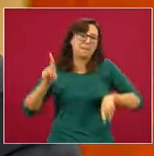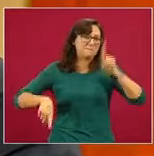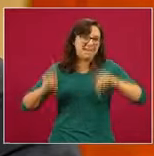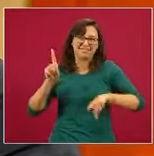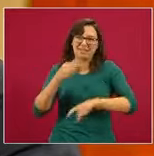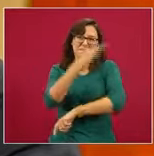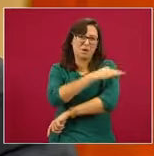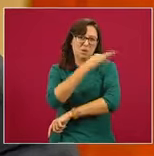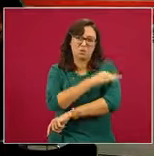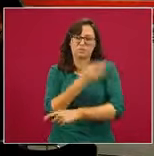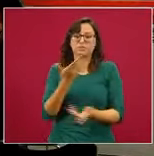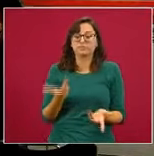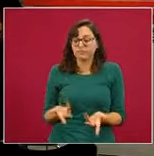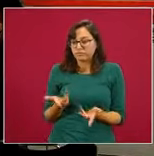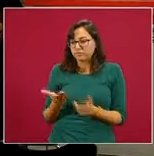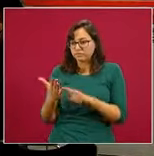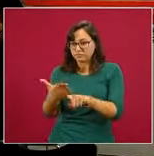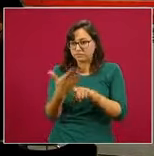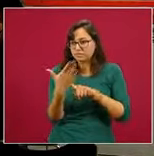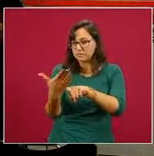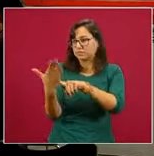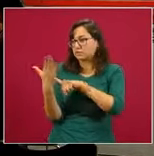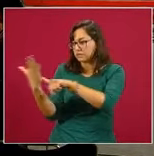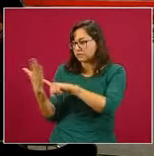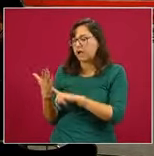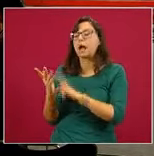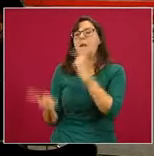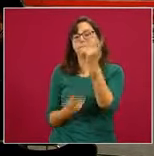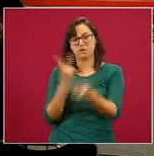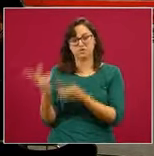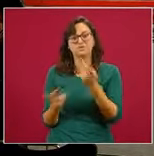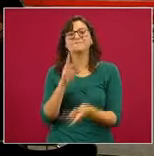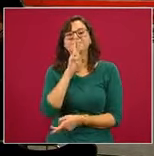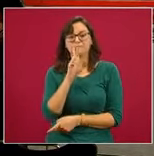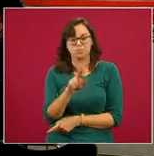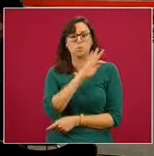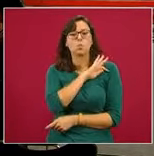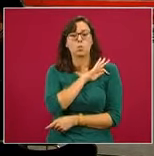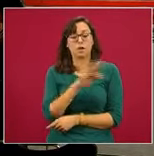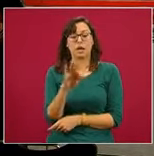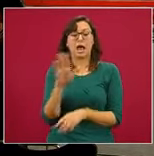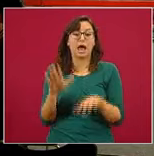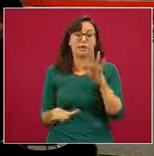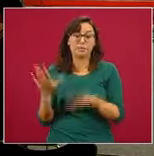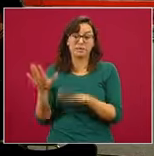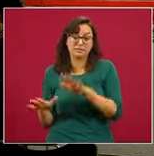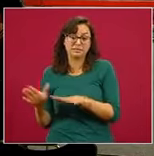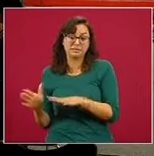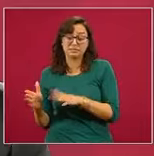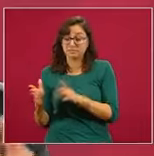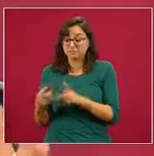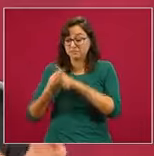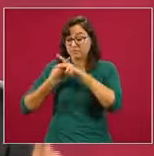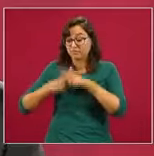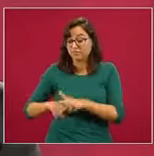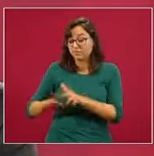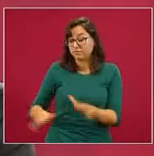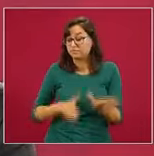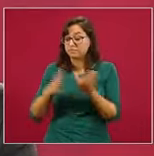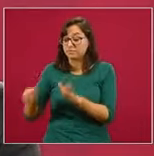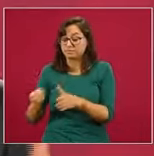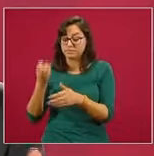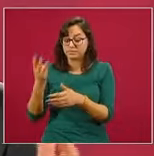del estudio es que se pueden responder estas preguntas. Generalmente en los estudios iniciales de fase 3